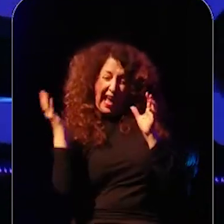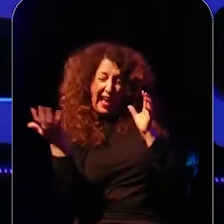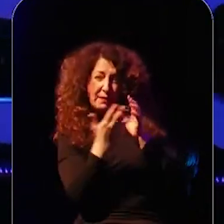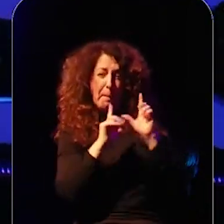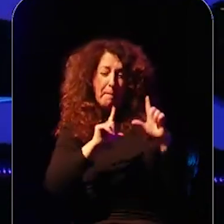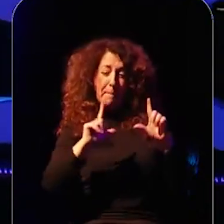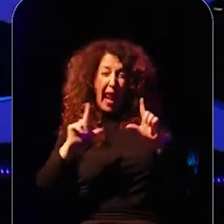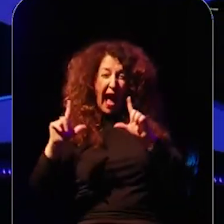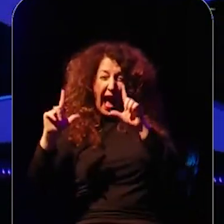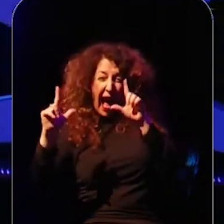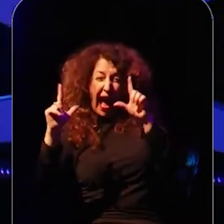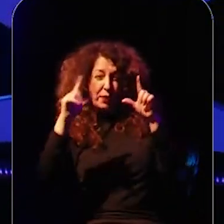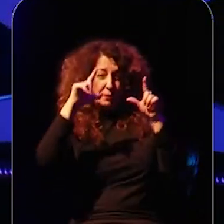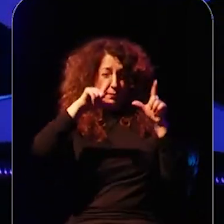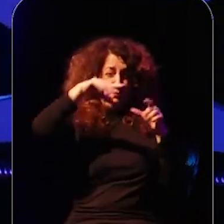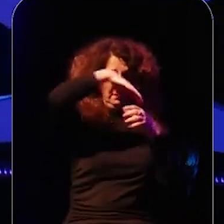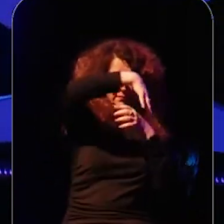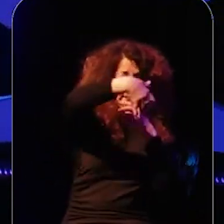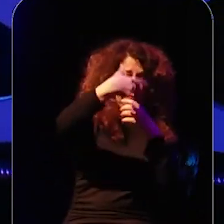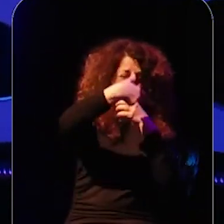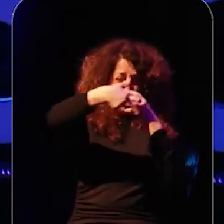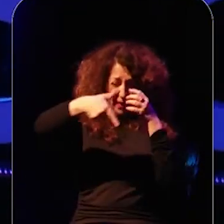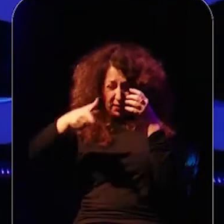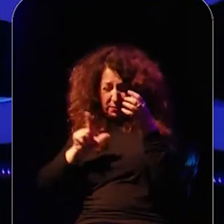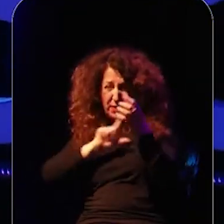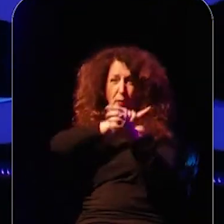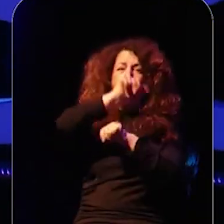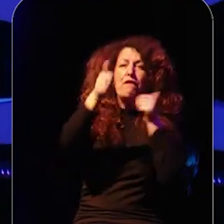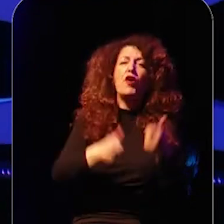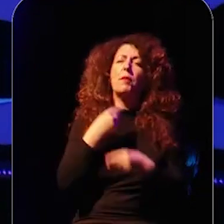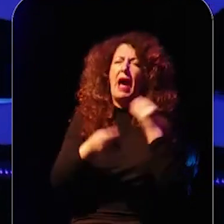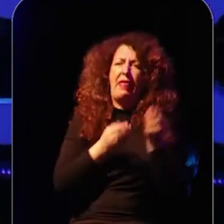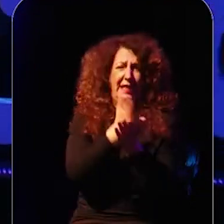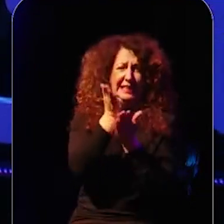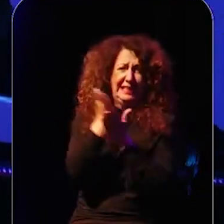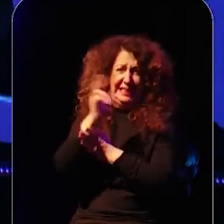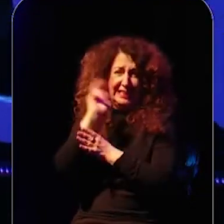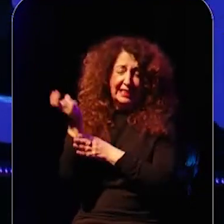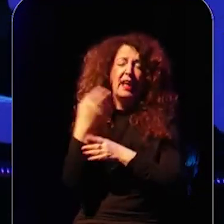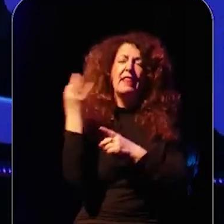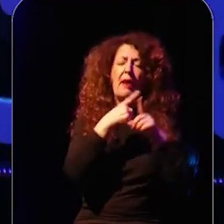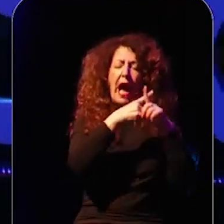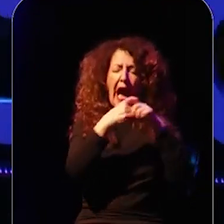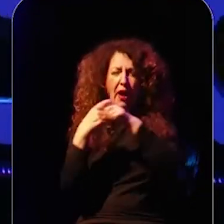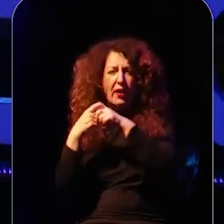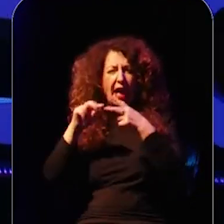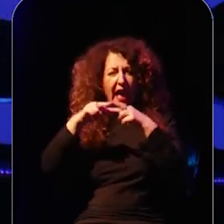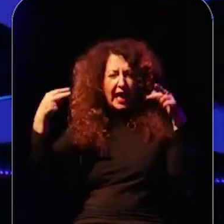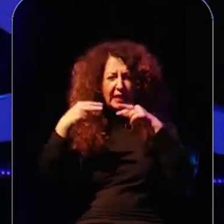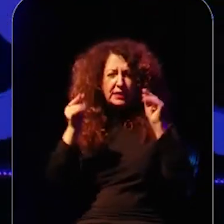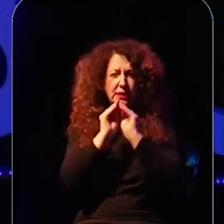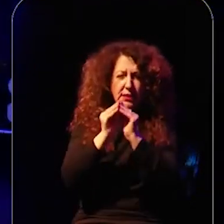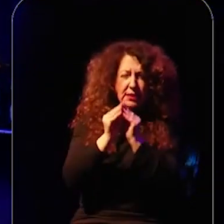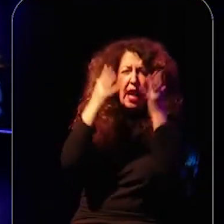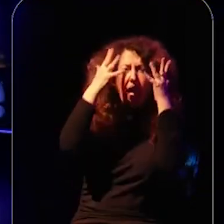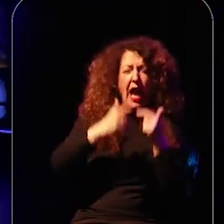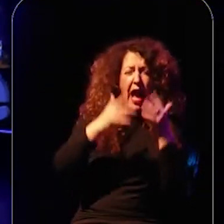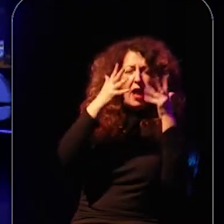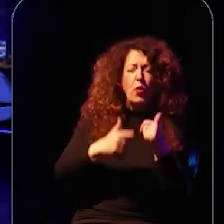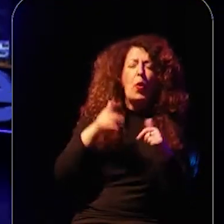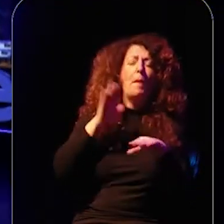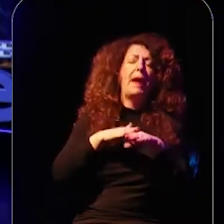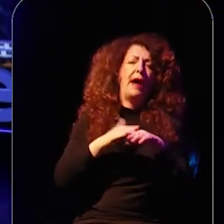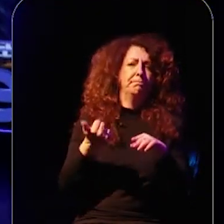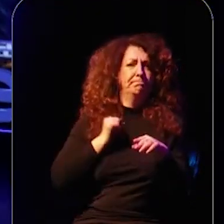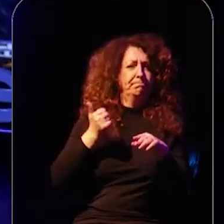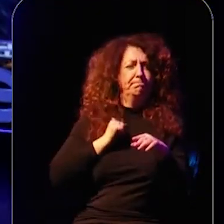puede hacer de muchísimas formas, infinidad. Pues ya se empezó directamente con algoritmos genéticos haciendo un cálculo para